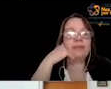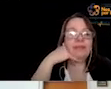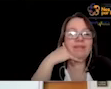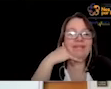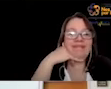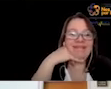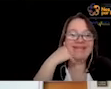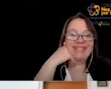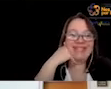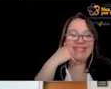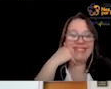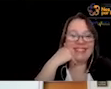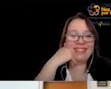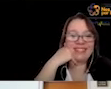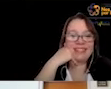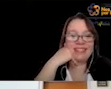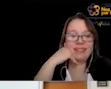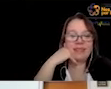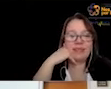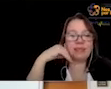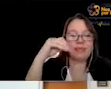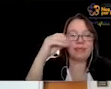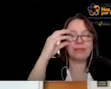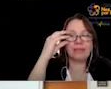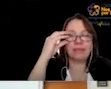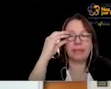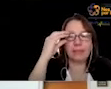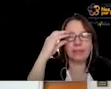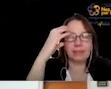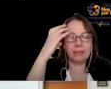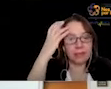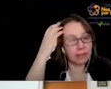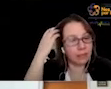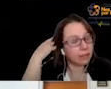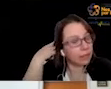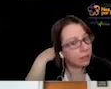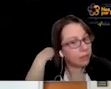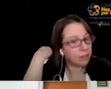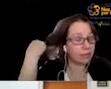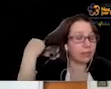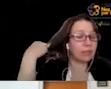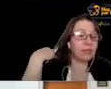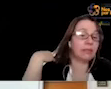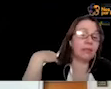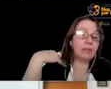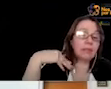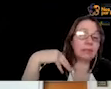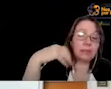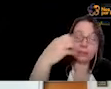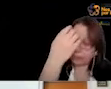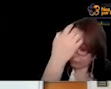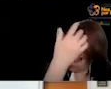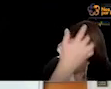prepaleo, las dietas el consumo de alimentos crudos, por ejemplo, la raw food, la dieta orgánica, la